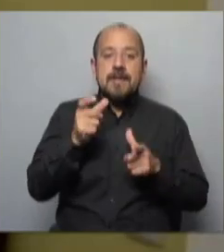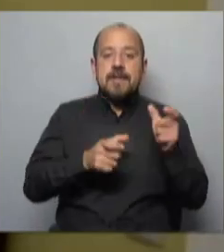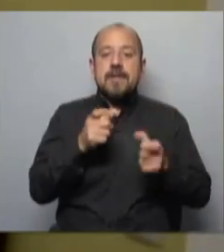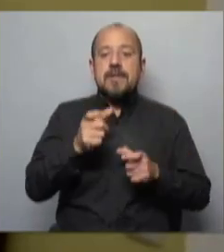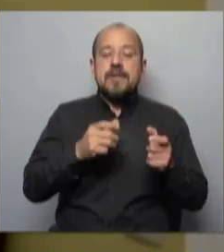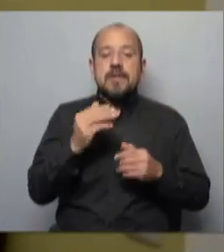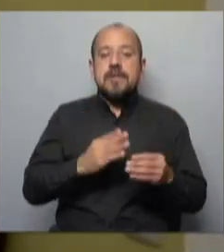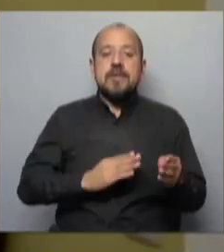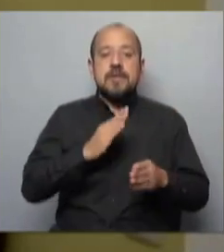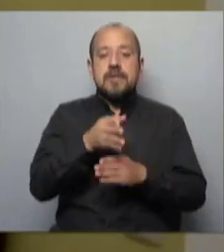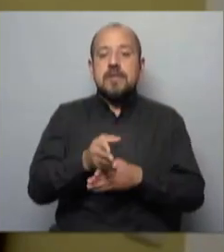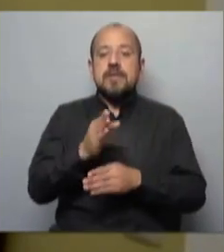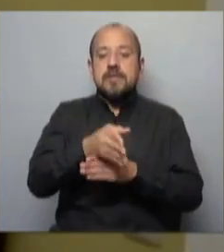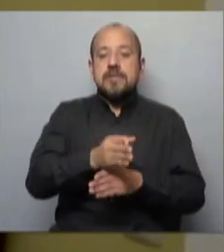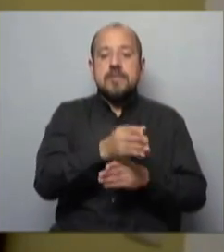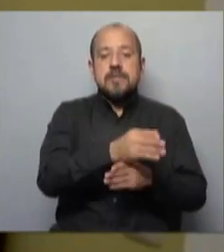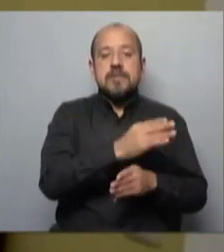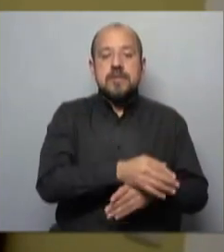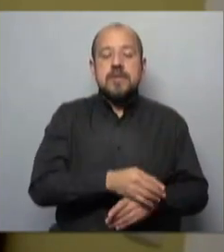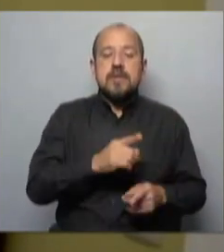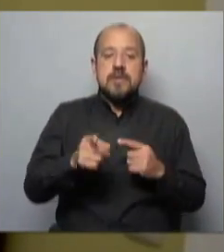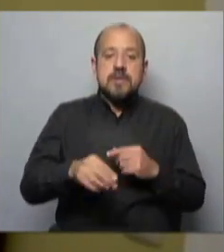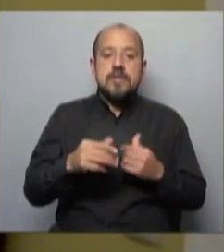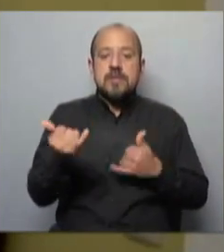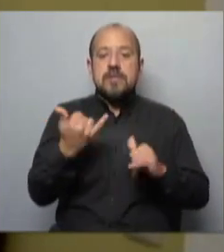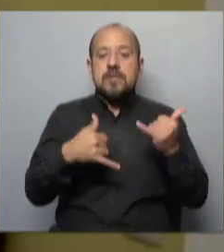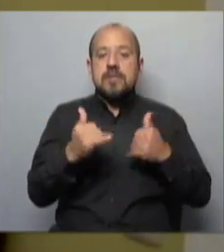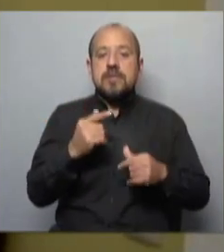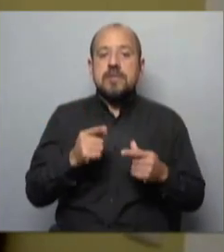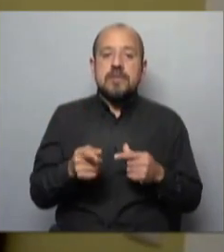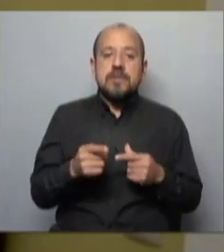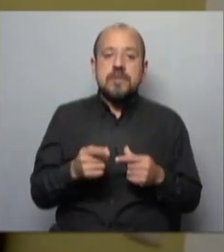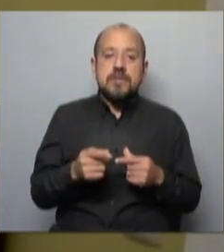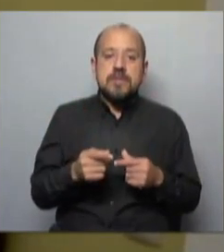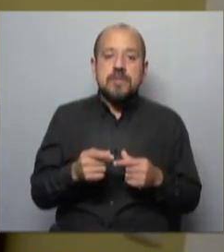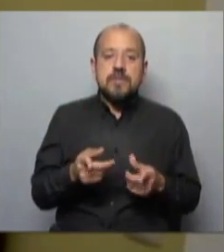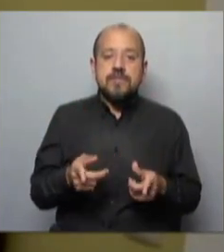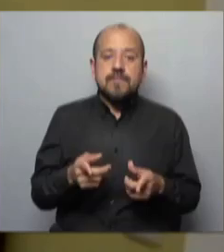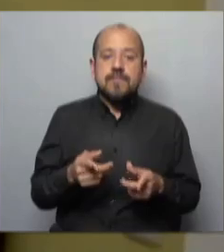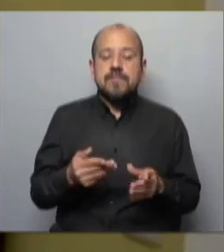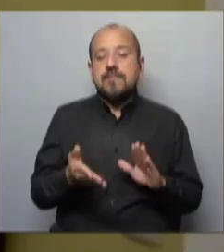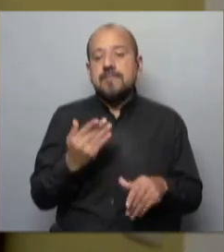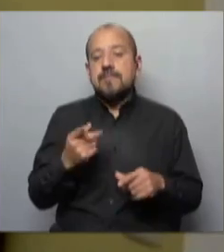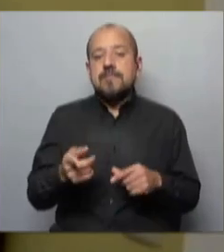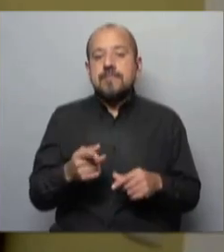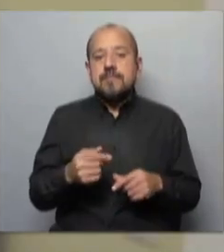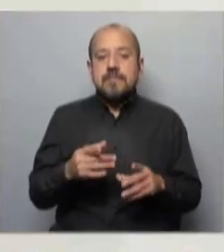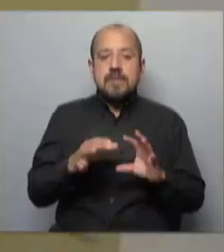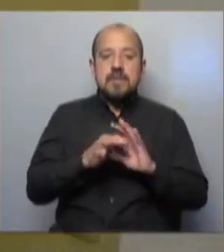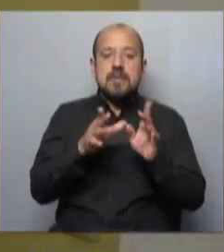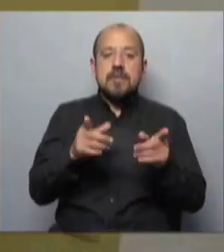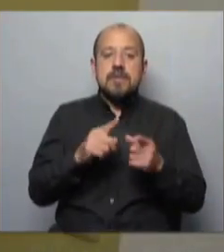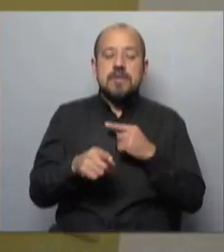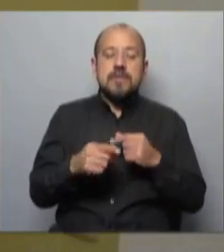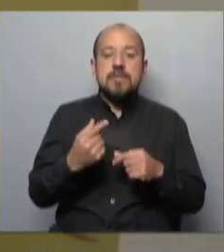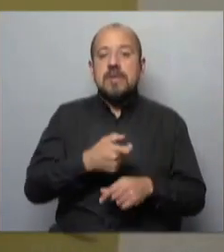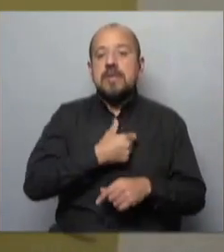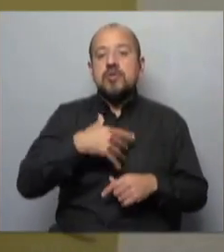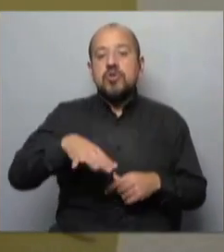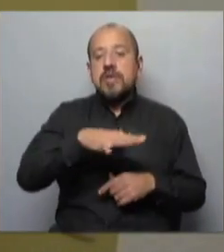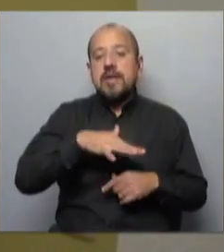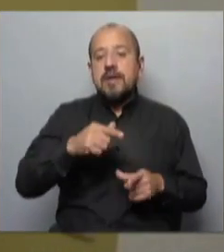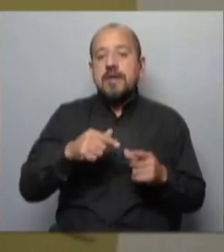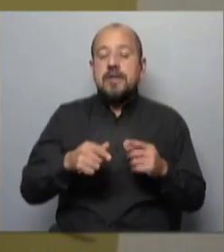acceder a una diversidad de puntos de vista de informaciones más concentraciones menos democracia para la sociedad civil